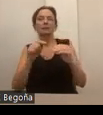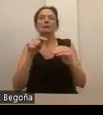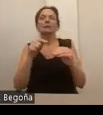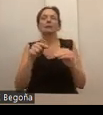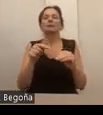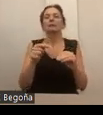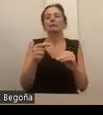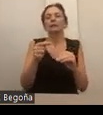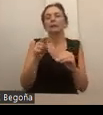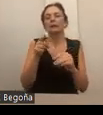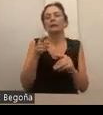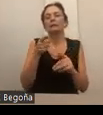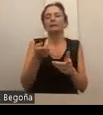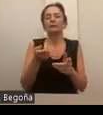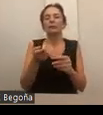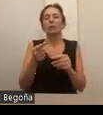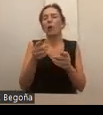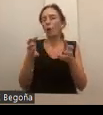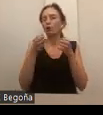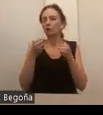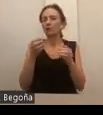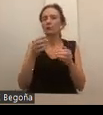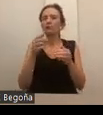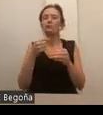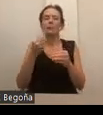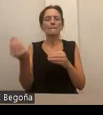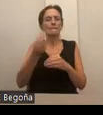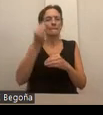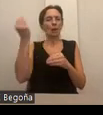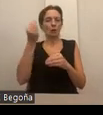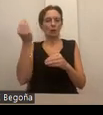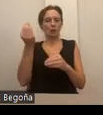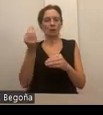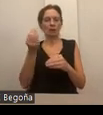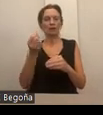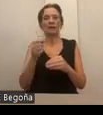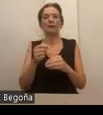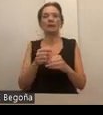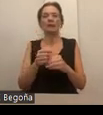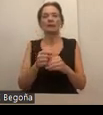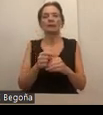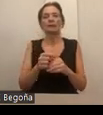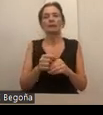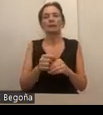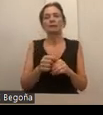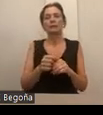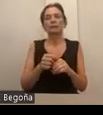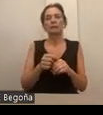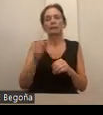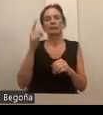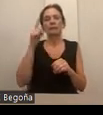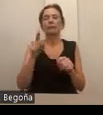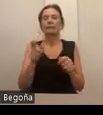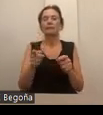medicamento antidiabético oral o conseguimos mejor efecto con el mismo antidiabético oral. Disminuimos la glicada, que como sabéis es el control crónico que se